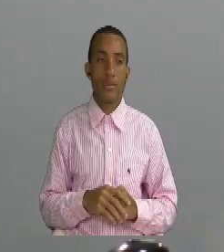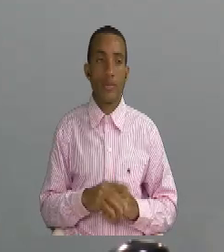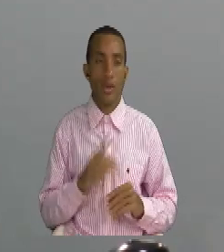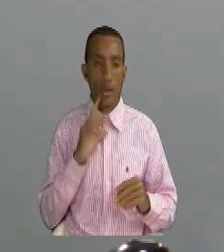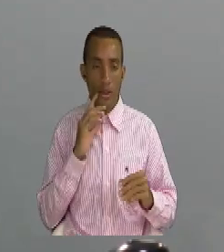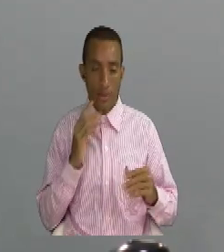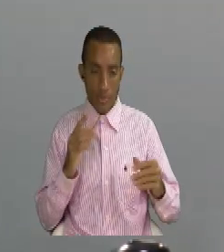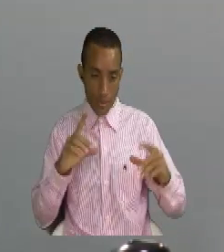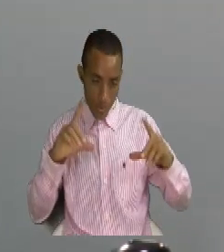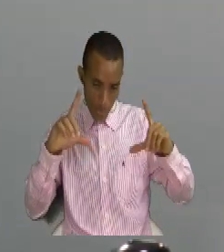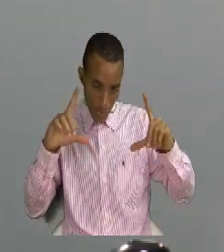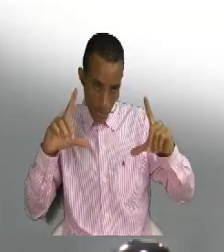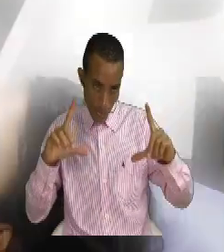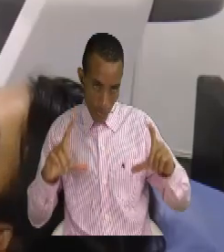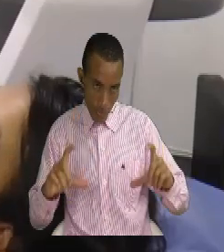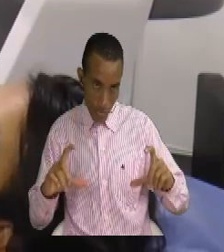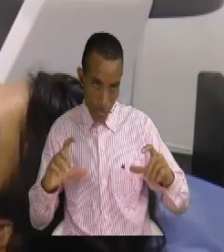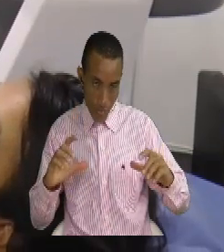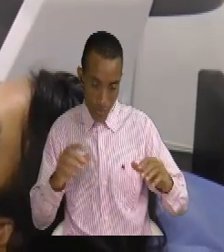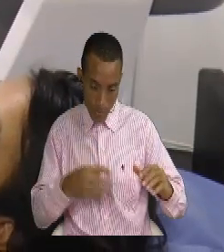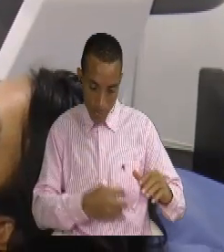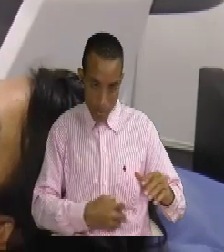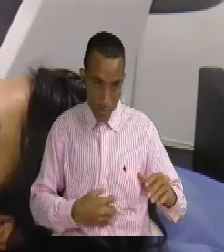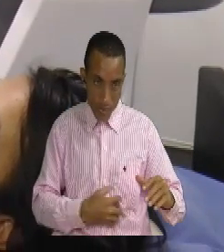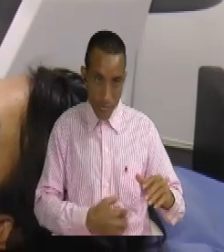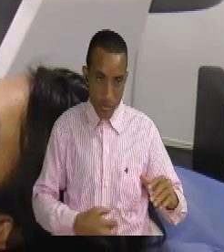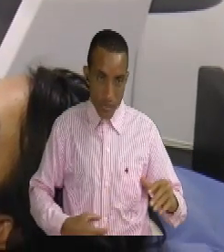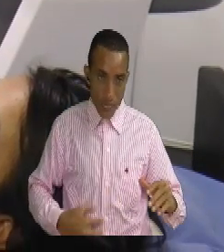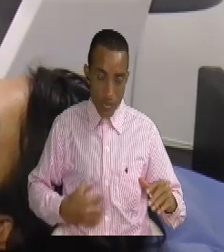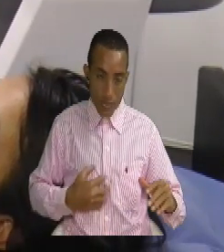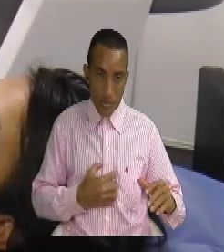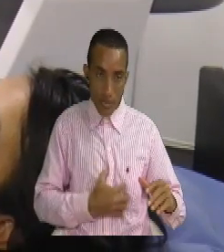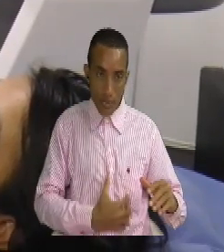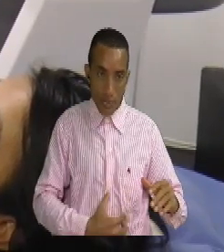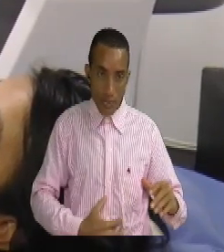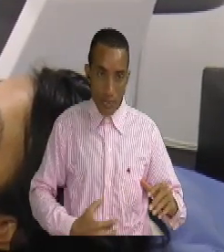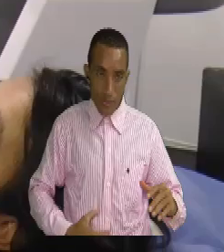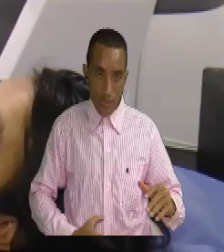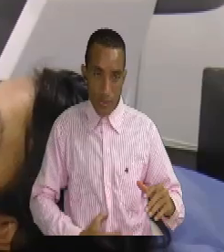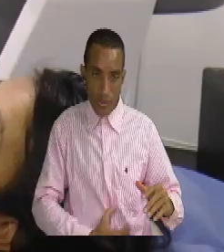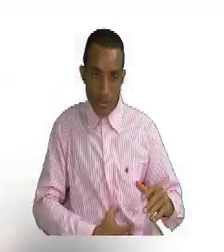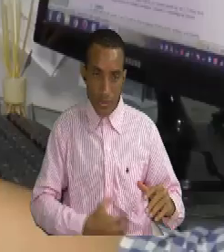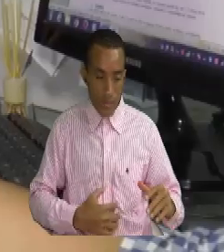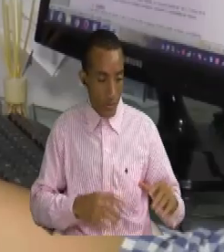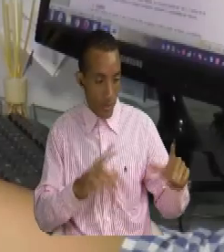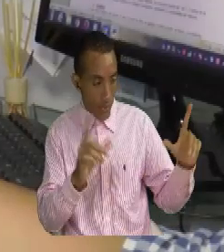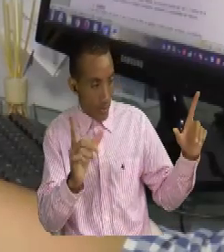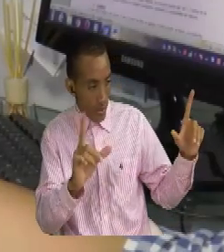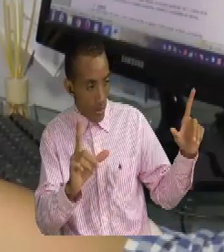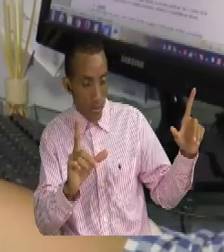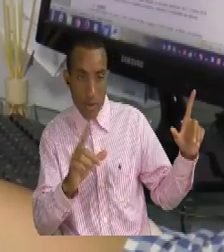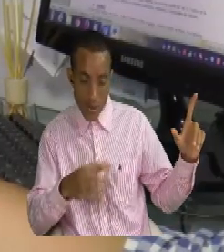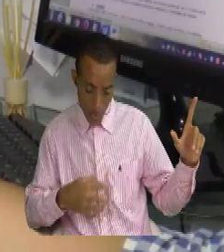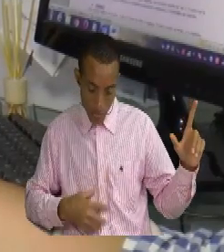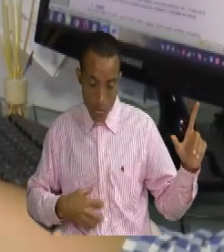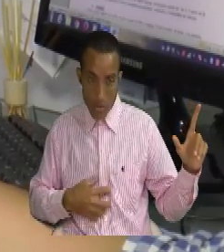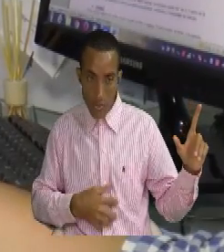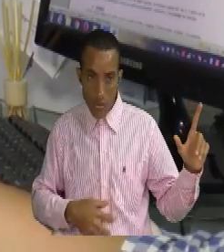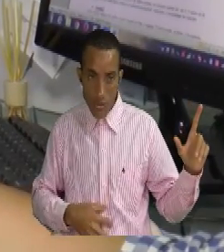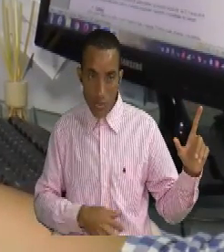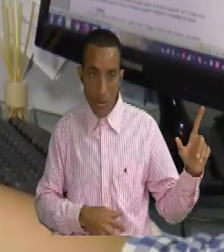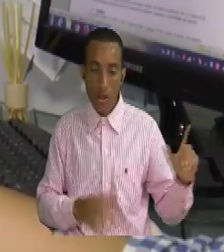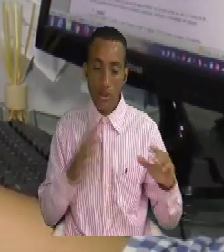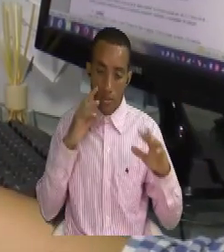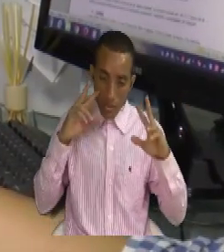tercer nivel obstétrica, la detalle anatómico, tamizaje genético, arterias uterinas, doble feto placentario, cerebral, todo lo que conlleve el